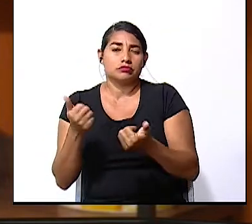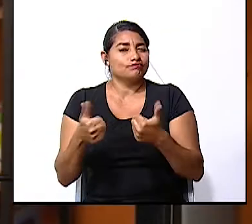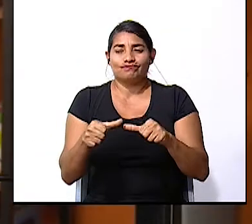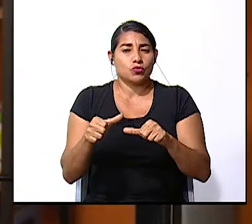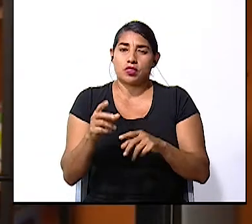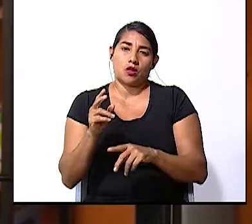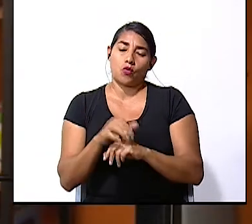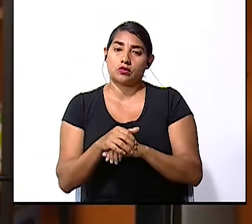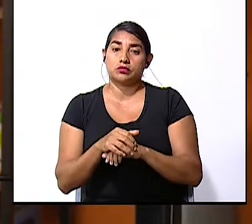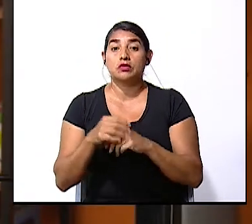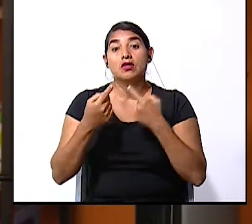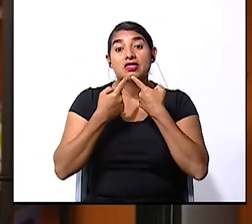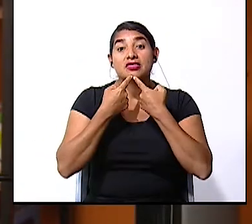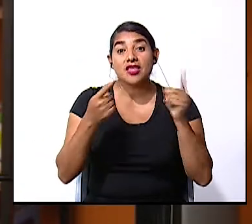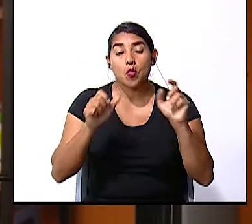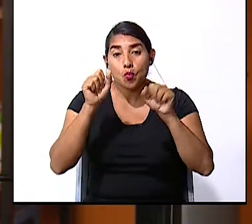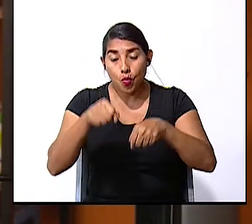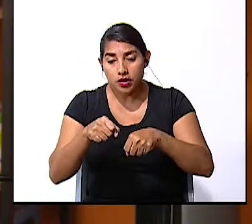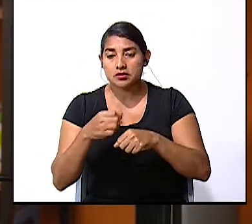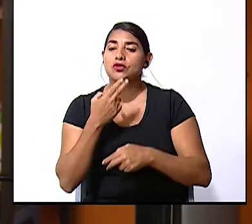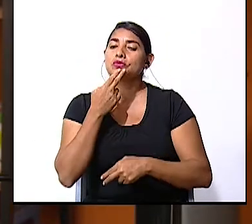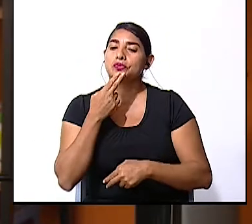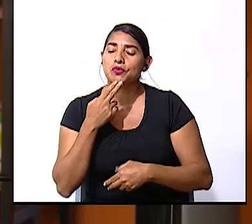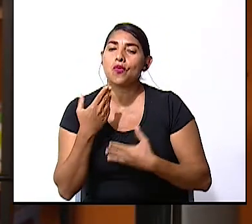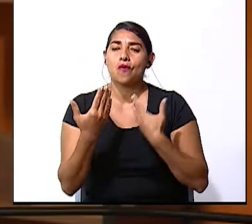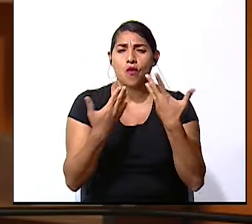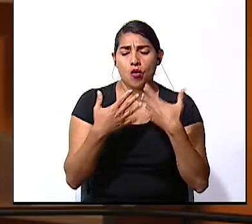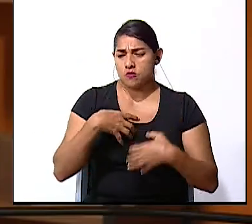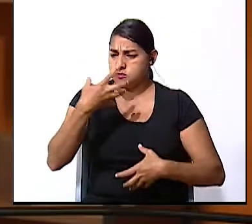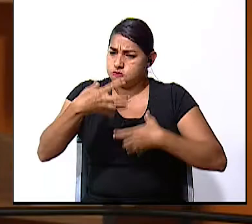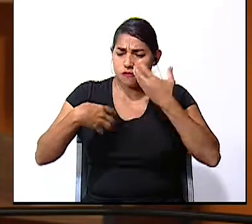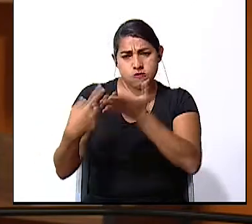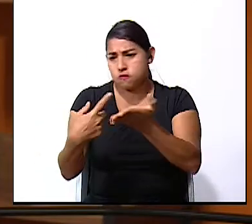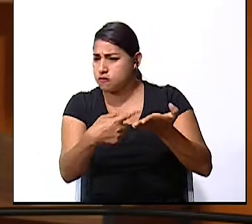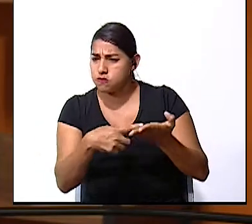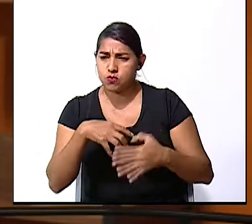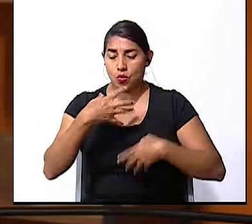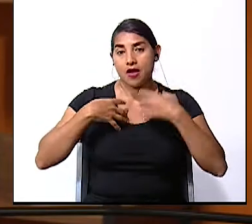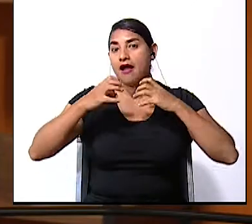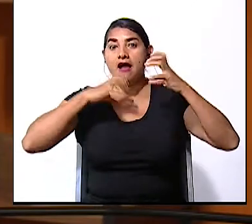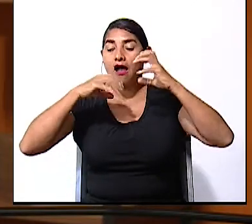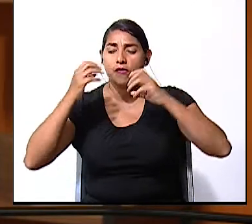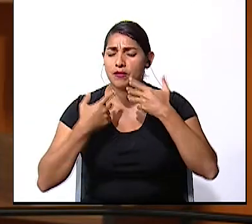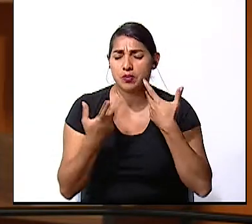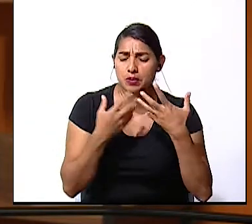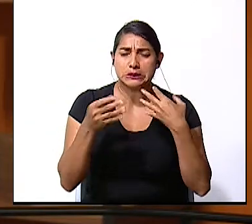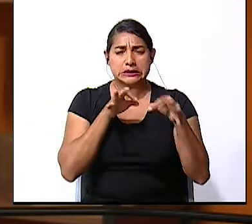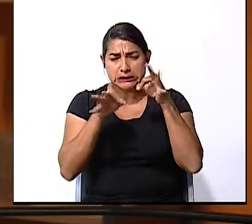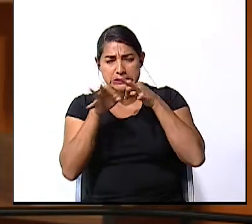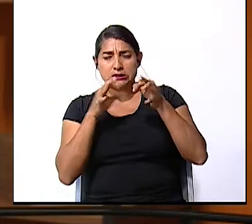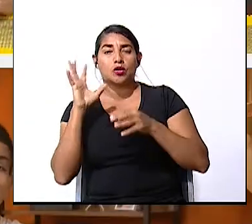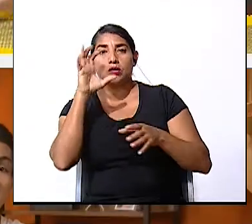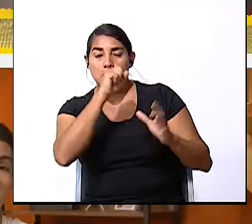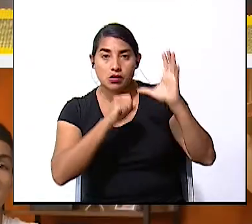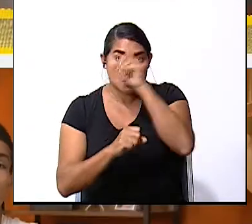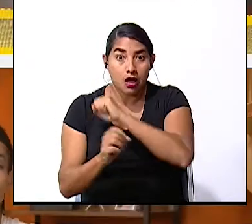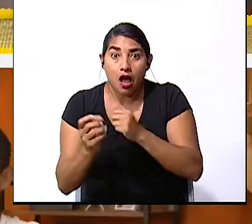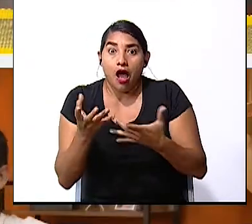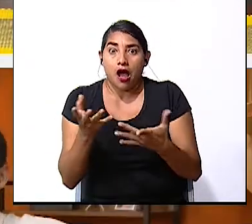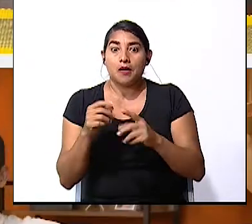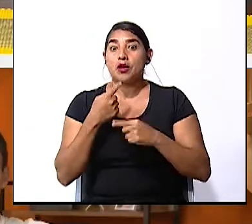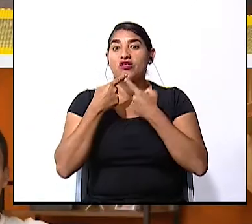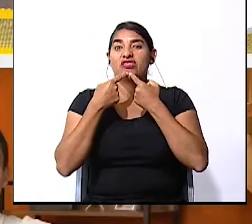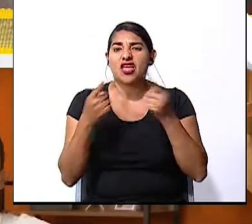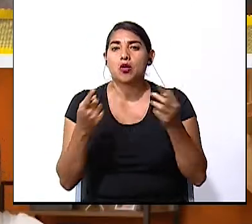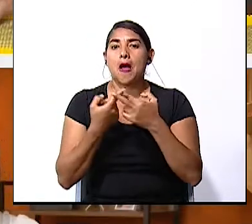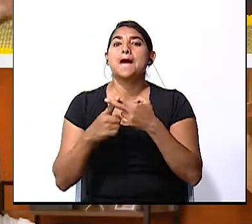no. Los diálogos pueden ser amables, acalorados y nos podemos emocionar un montón cuando lo estamos haciendo. Y el diálogo